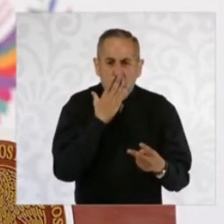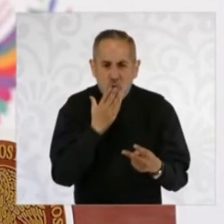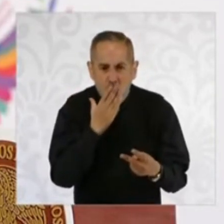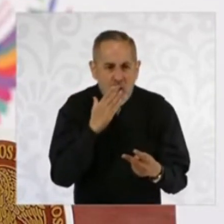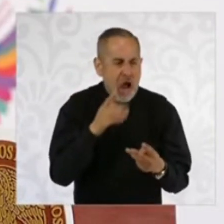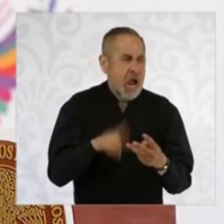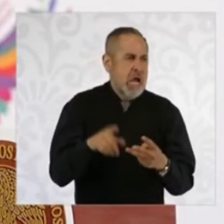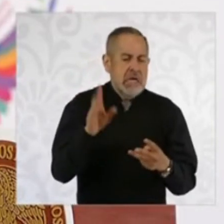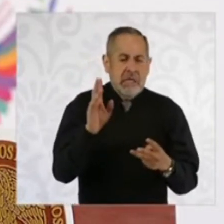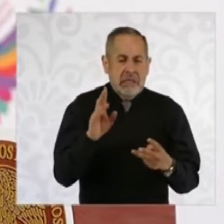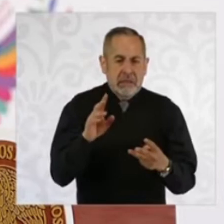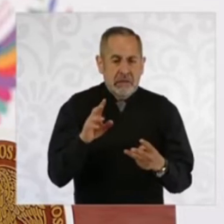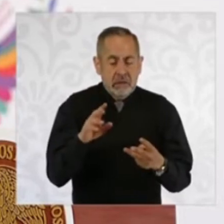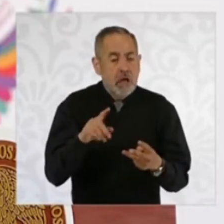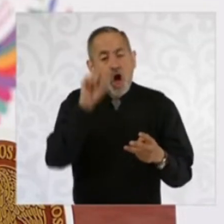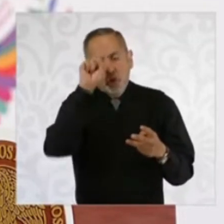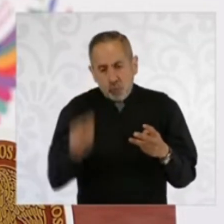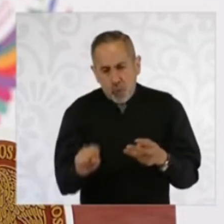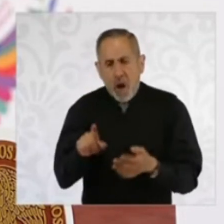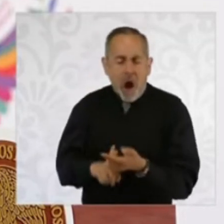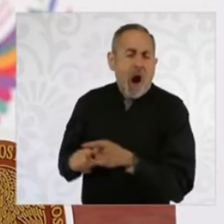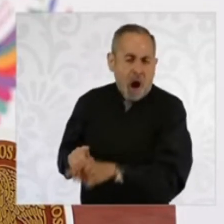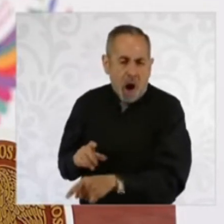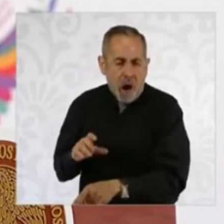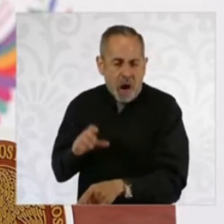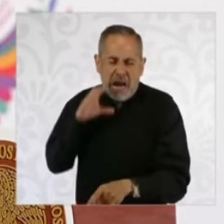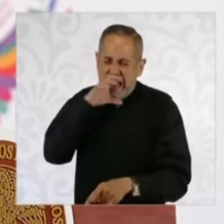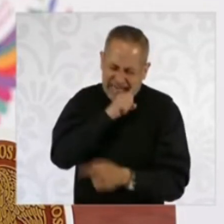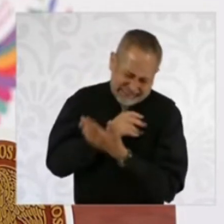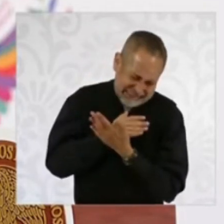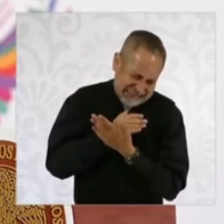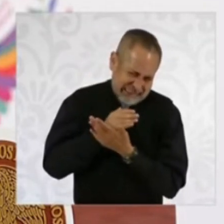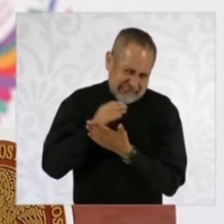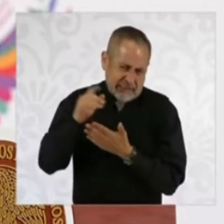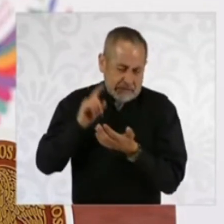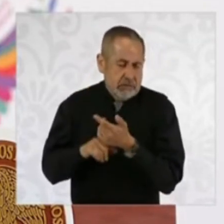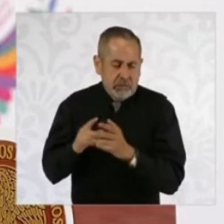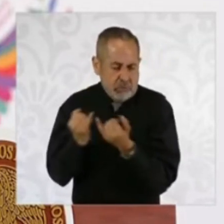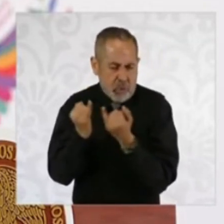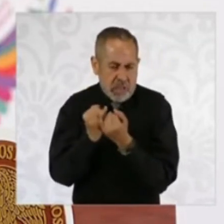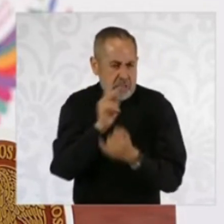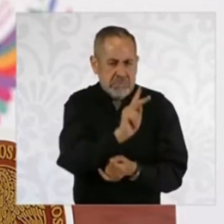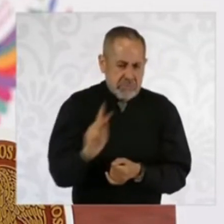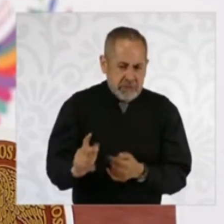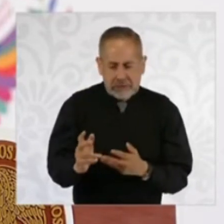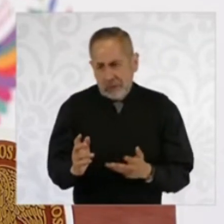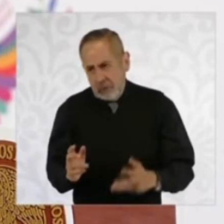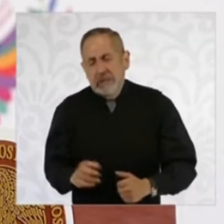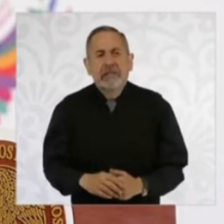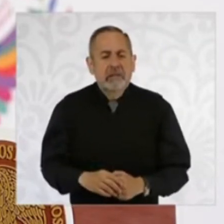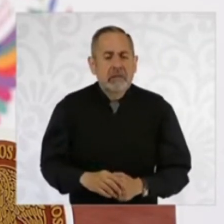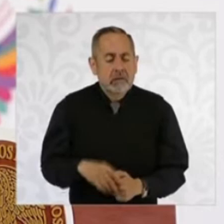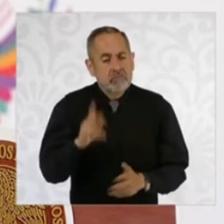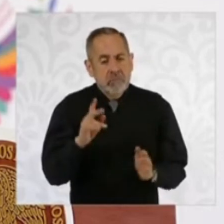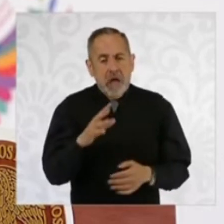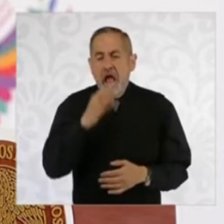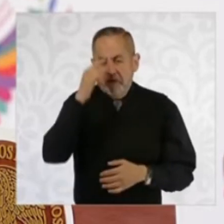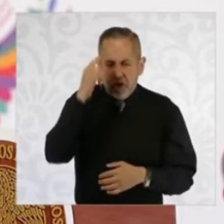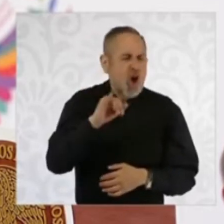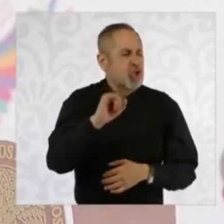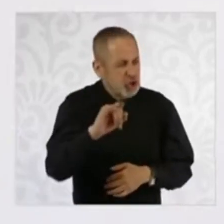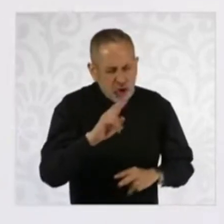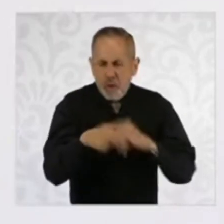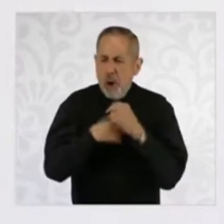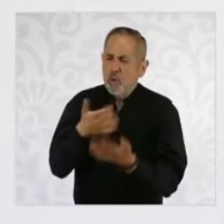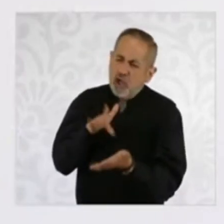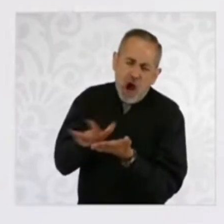Sonora, y en el sur, pues evidentemente sur-sureste también hay temperaturas altas. Entonces, sería muy fácil decir vamos a